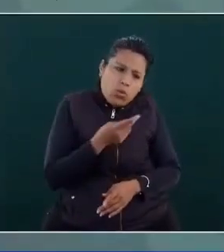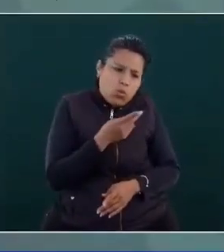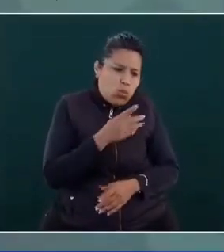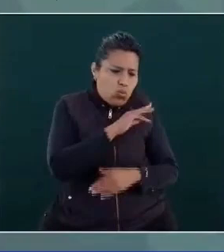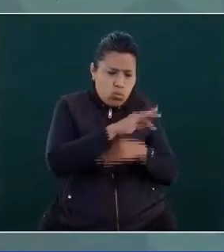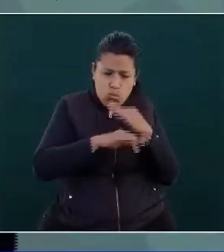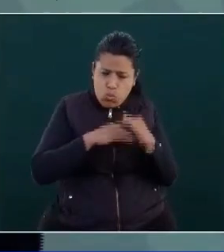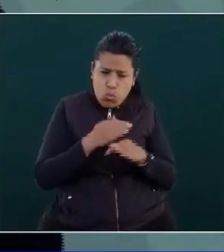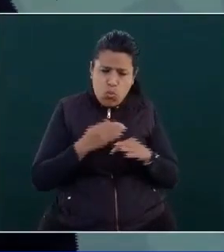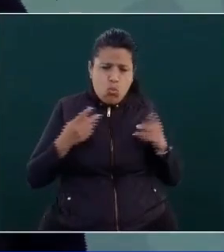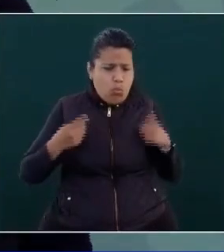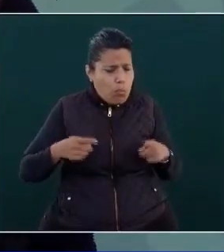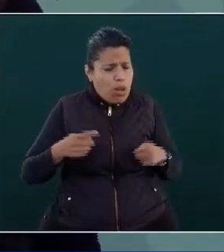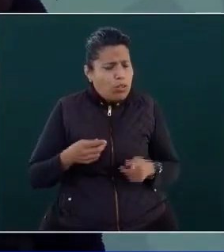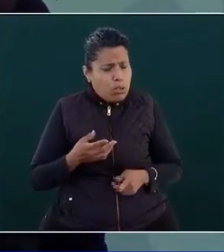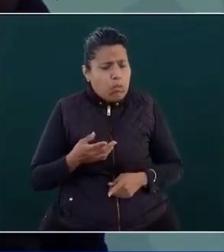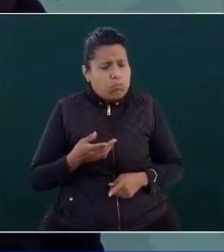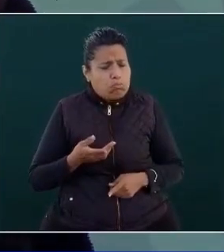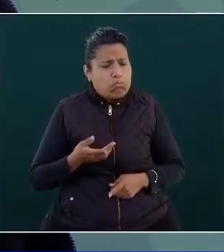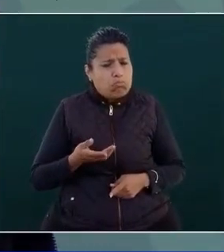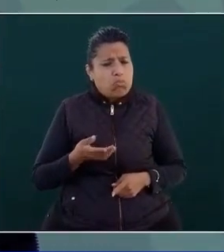de